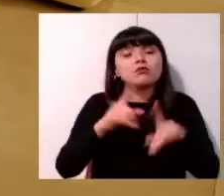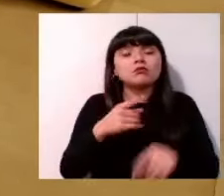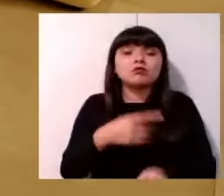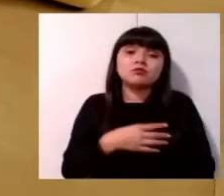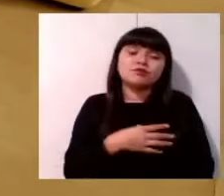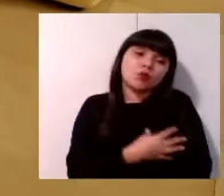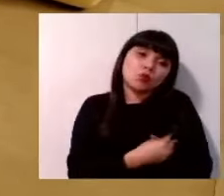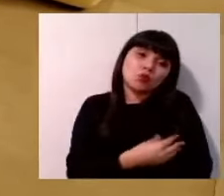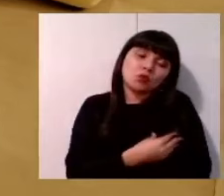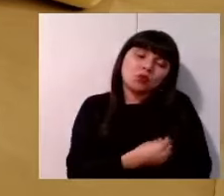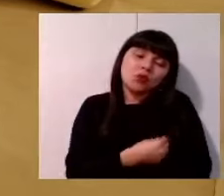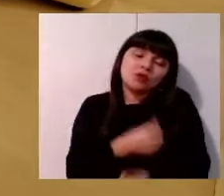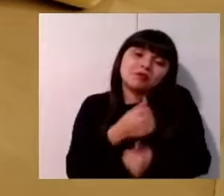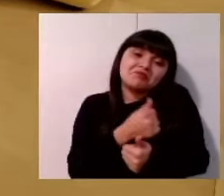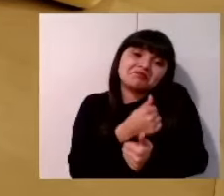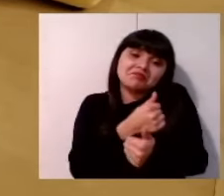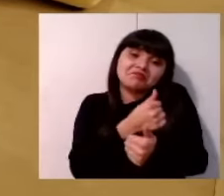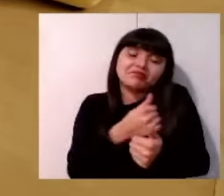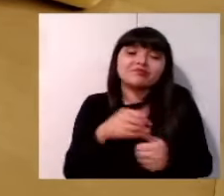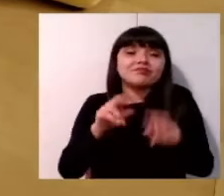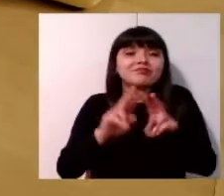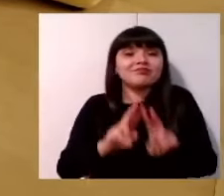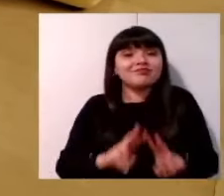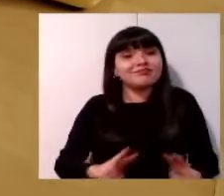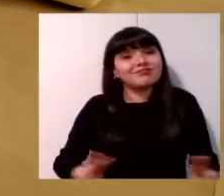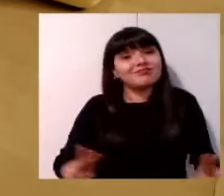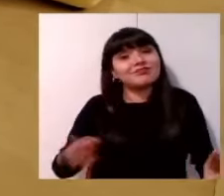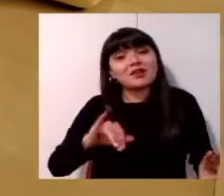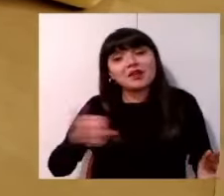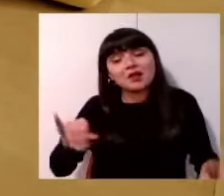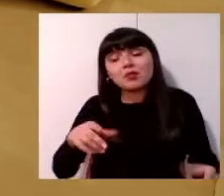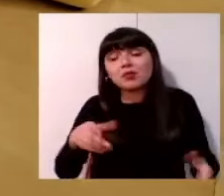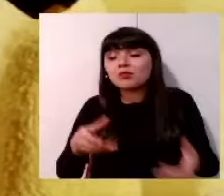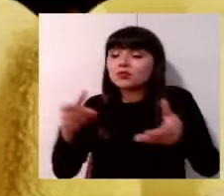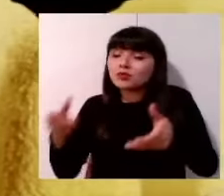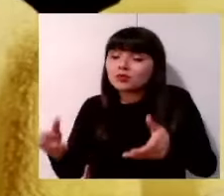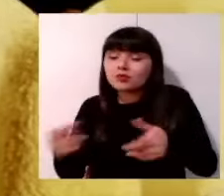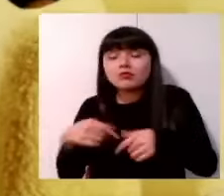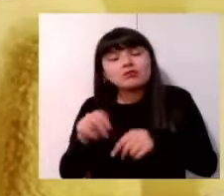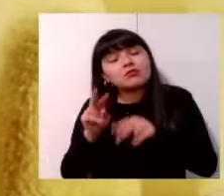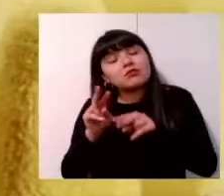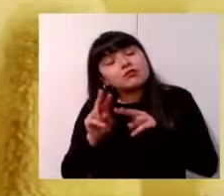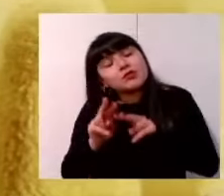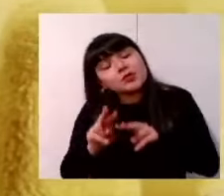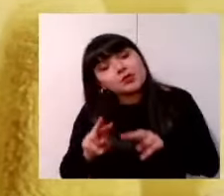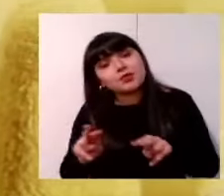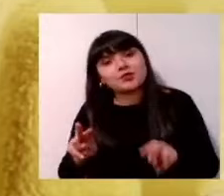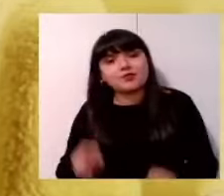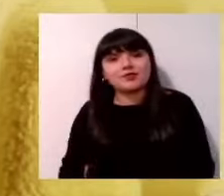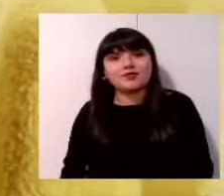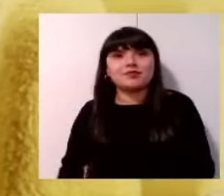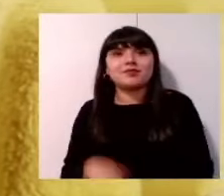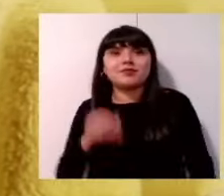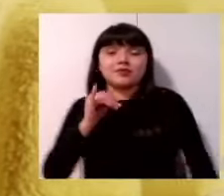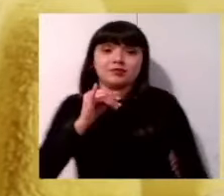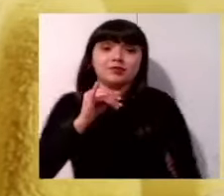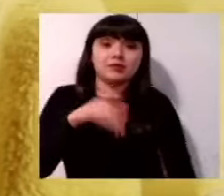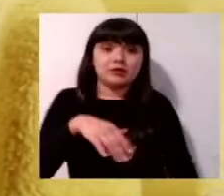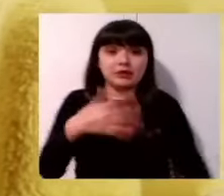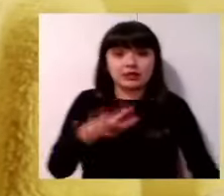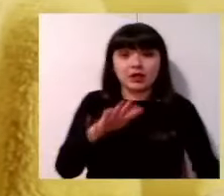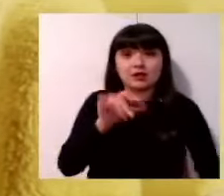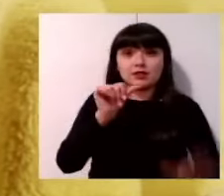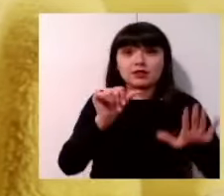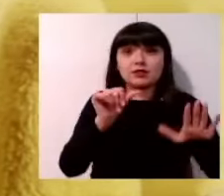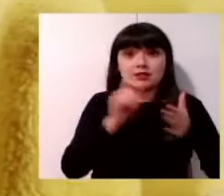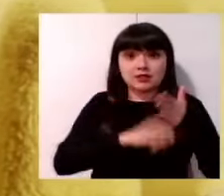se fue quedando dormido tranquilito y ojalá en su cuna los últimos segundos. Pero importante eso que dice, que desde los 6 meses ya se acuesten a dormir, sí,